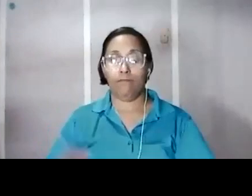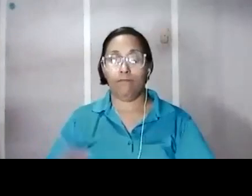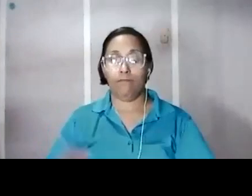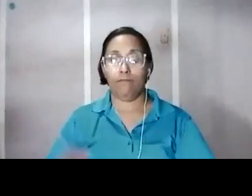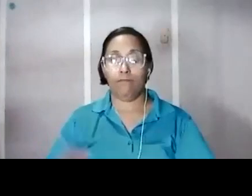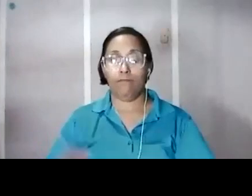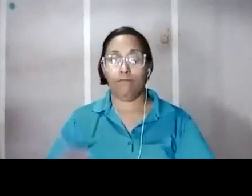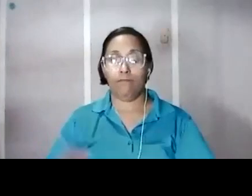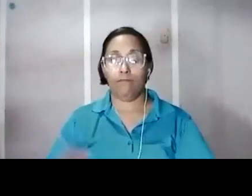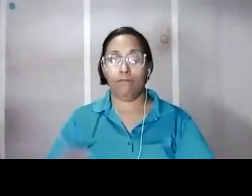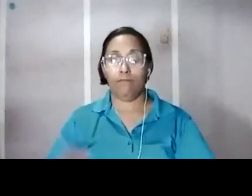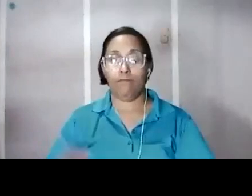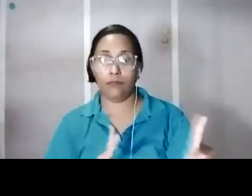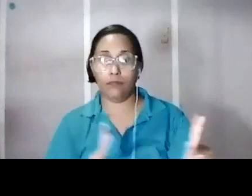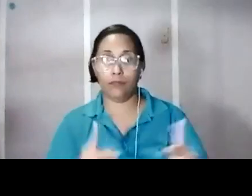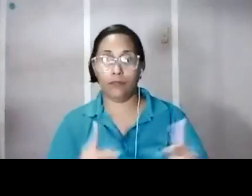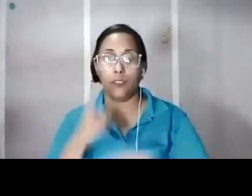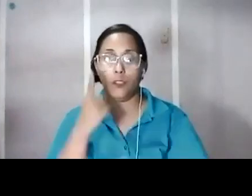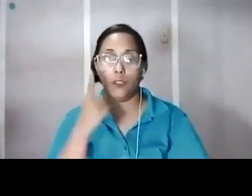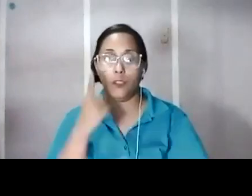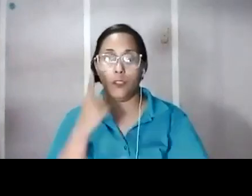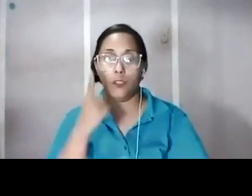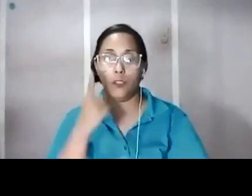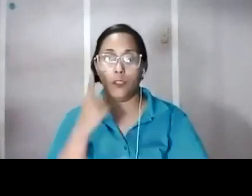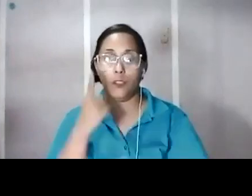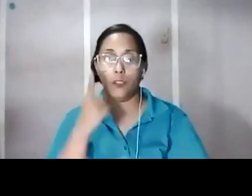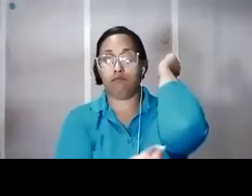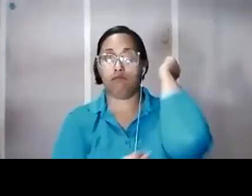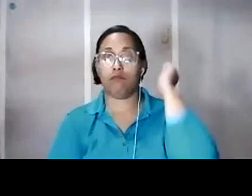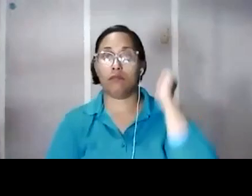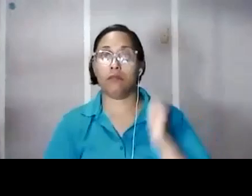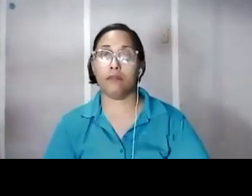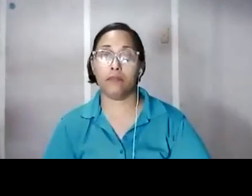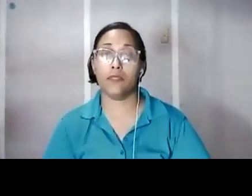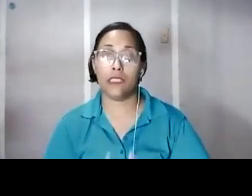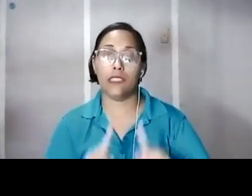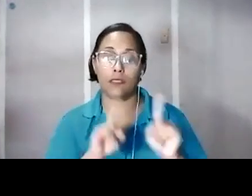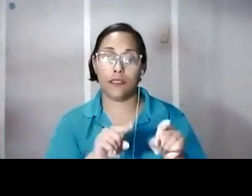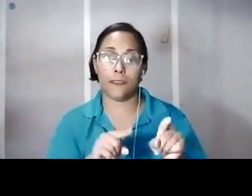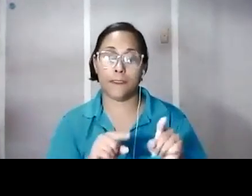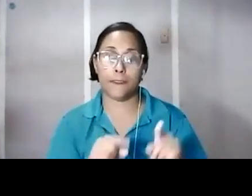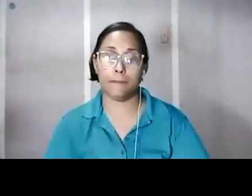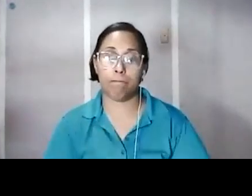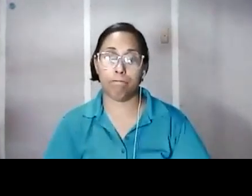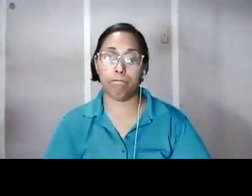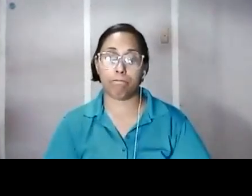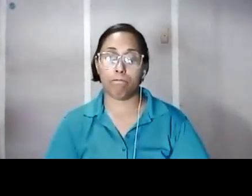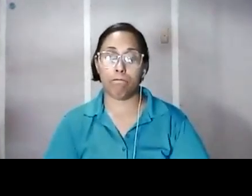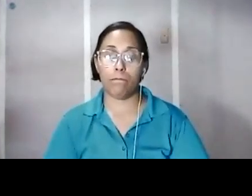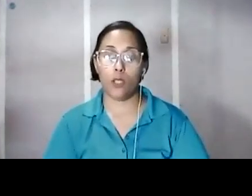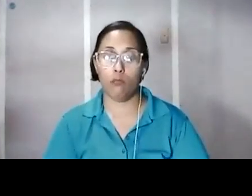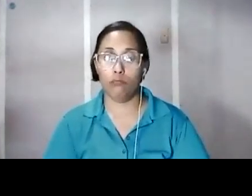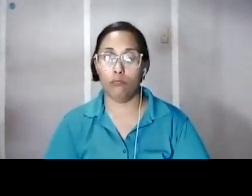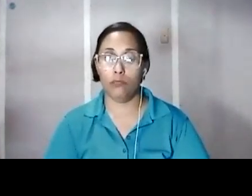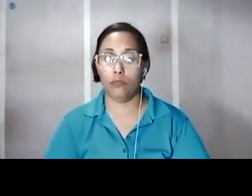las clases menos privilegiadas, que tenían que ir con un código de vestimenta, no podían ir todos traposos como